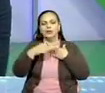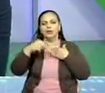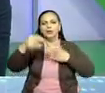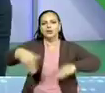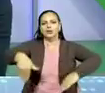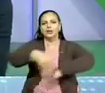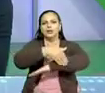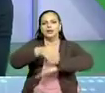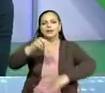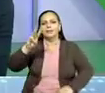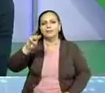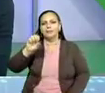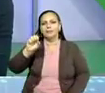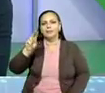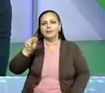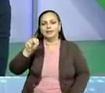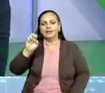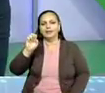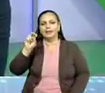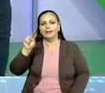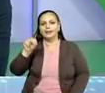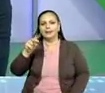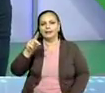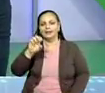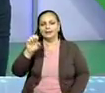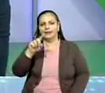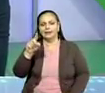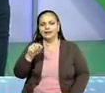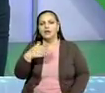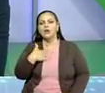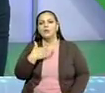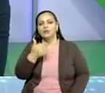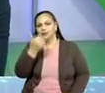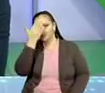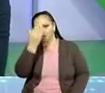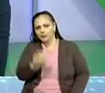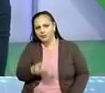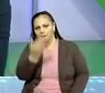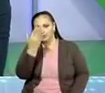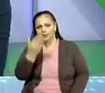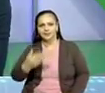la situación a esta hora de la mañana. ¿Cómo estás, mi querido Jorge? Buenos días.